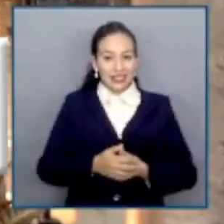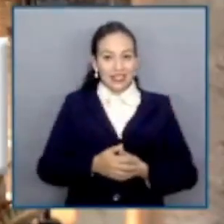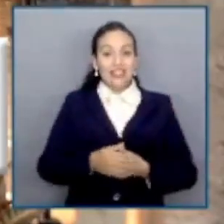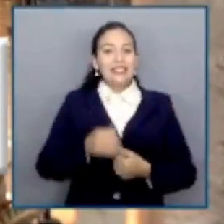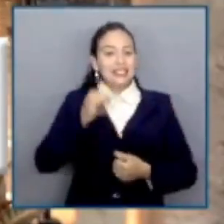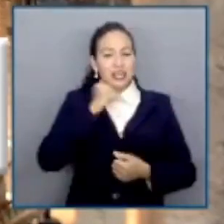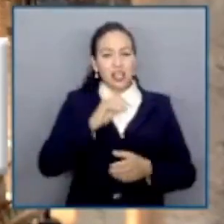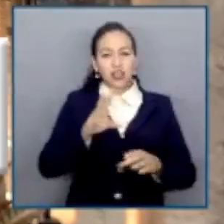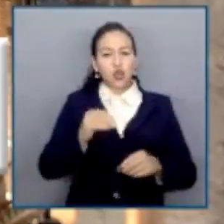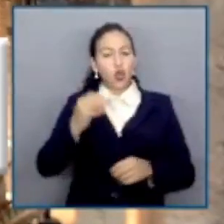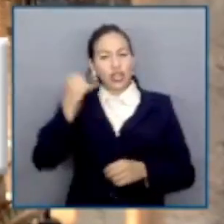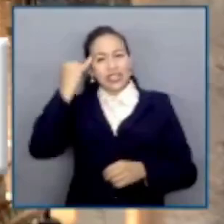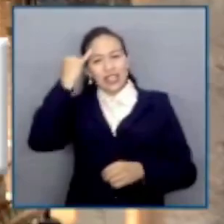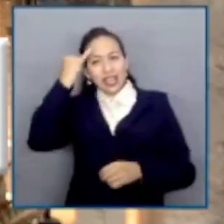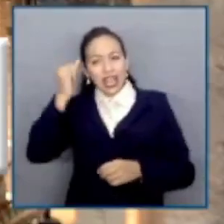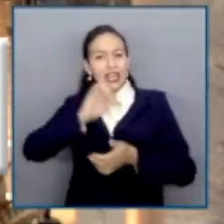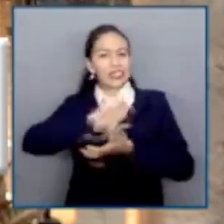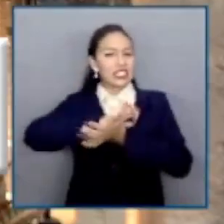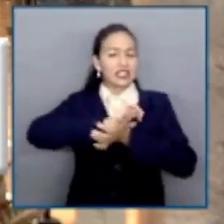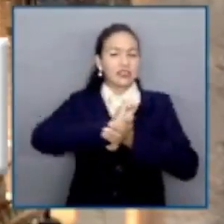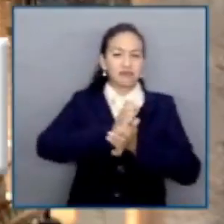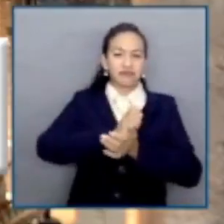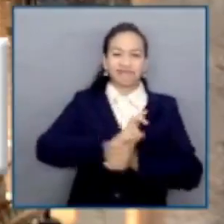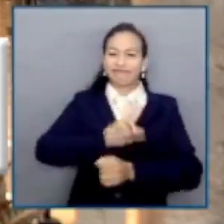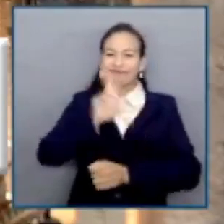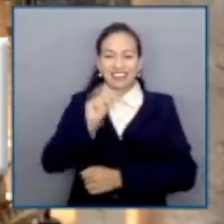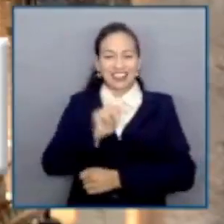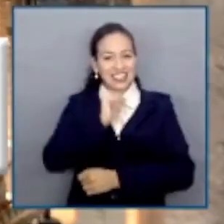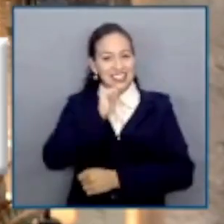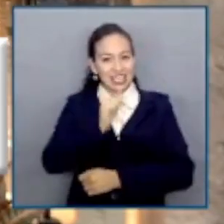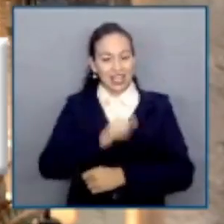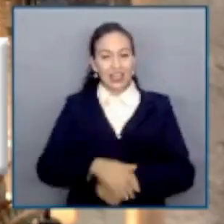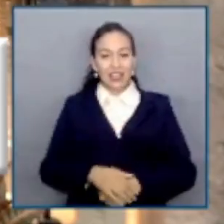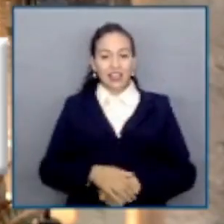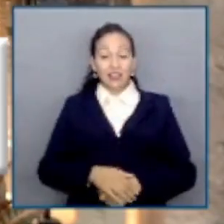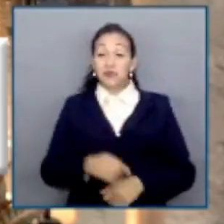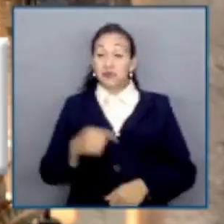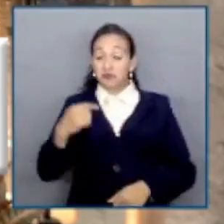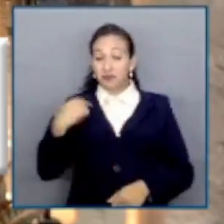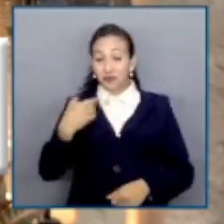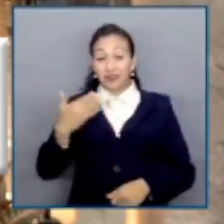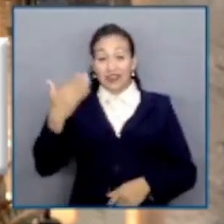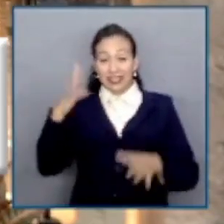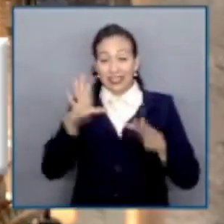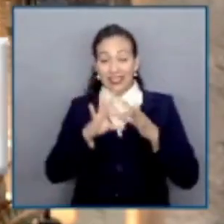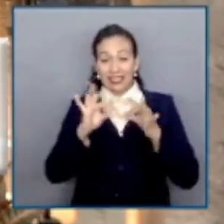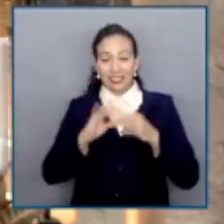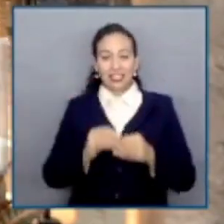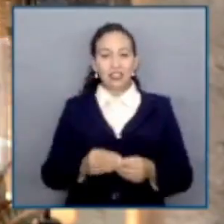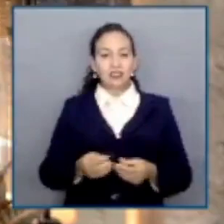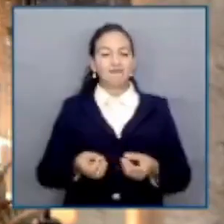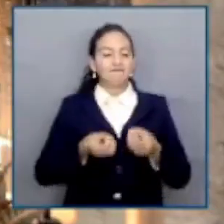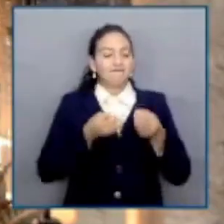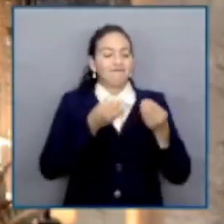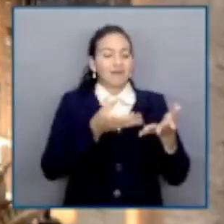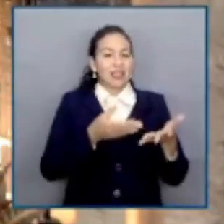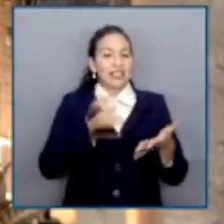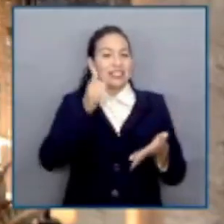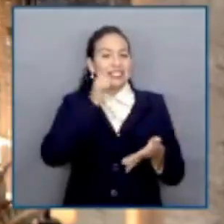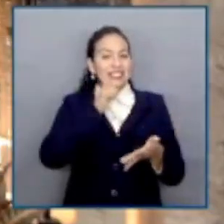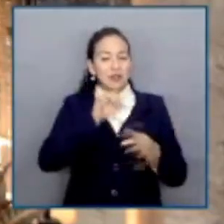sin discriminación y, como lo señalé, con un alto sentido